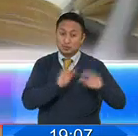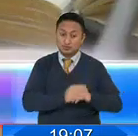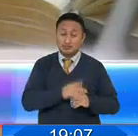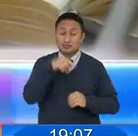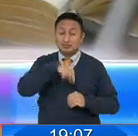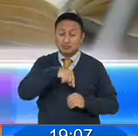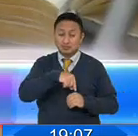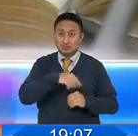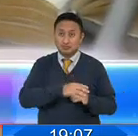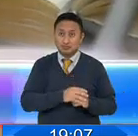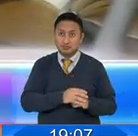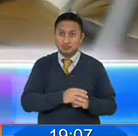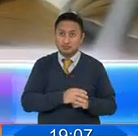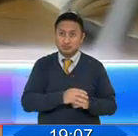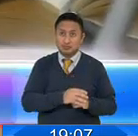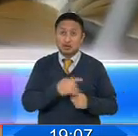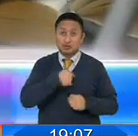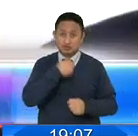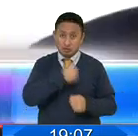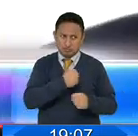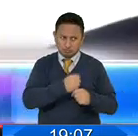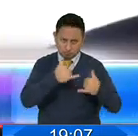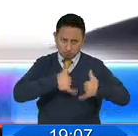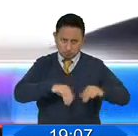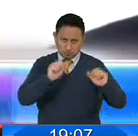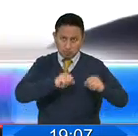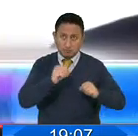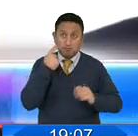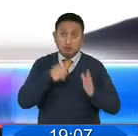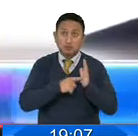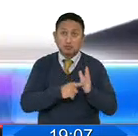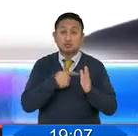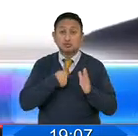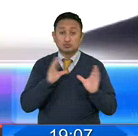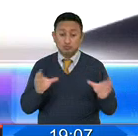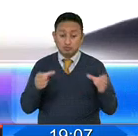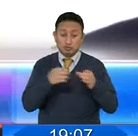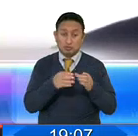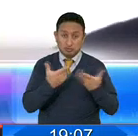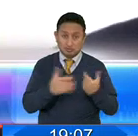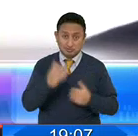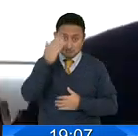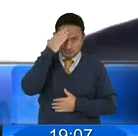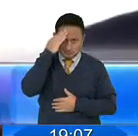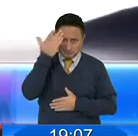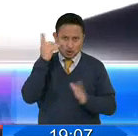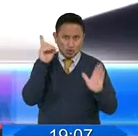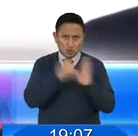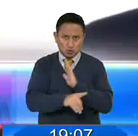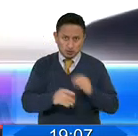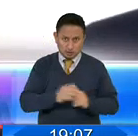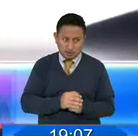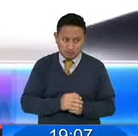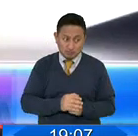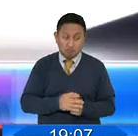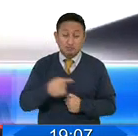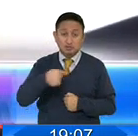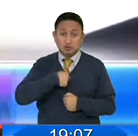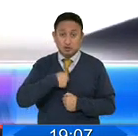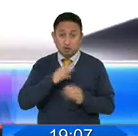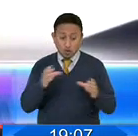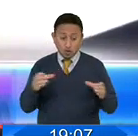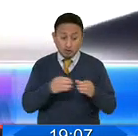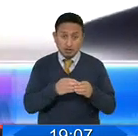un impedimento para su trabajo. Si yo, como parte del comité, conozco de una denuncia, no podemos actuar como comité de